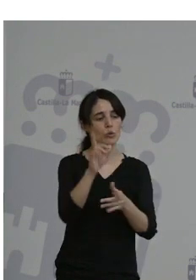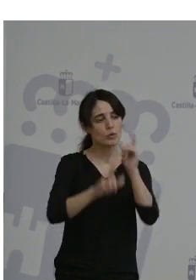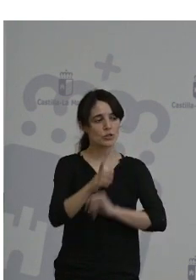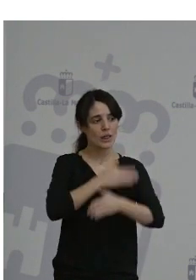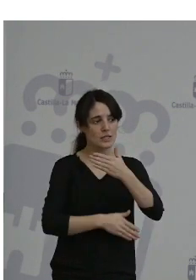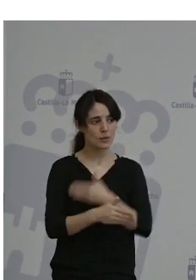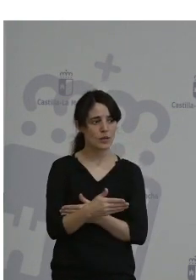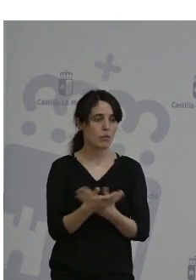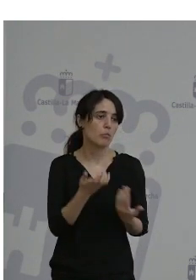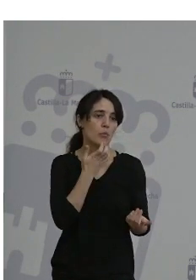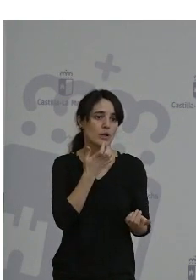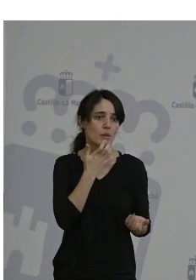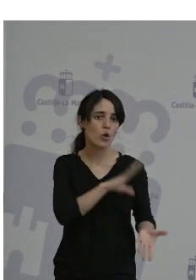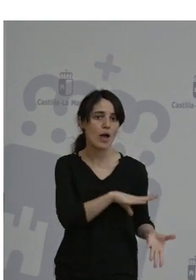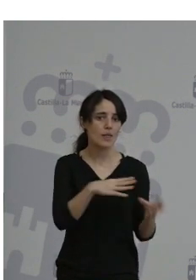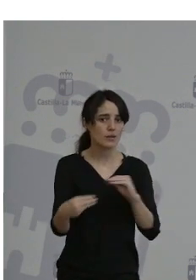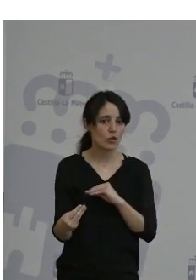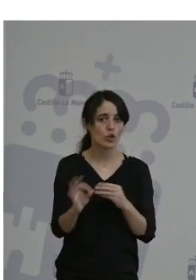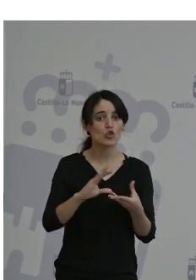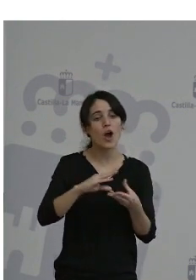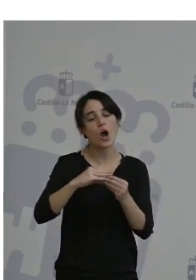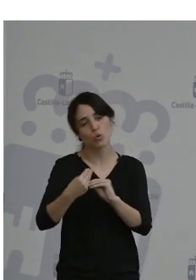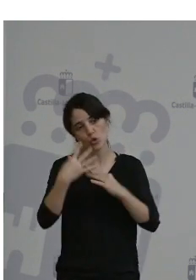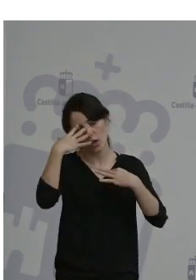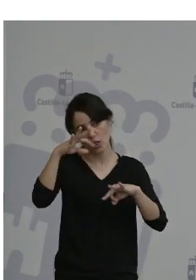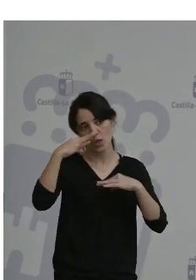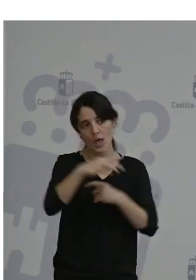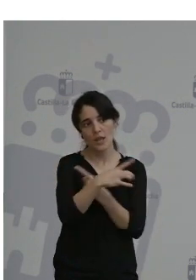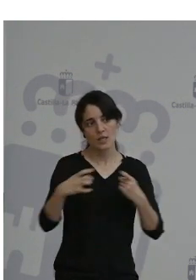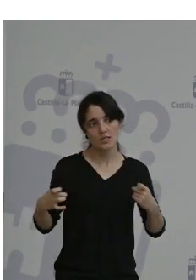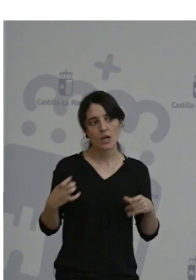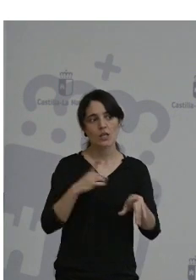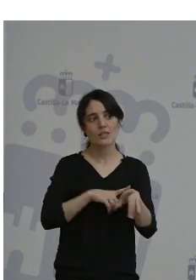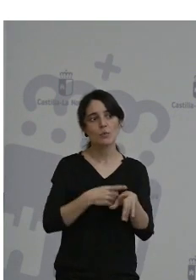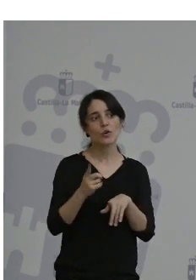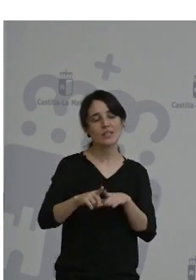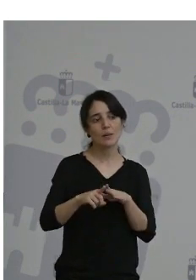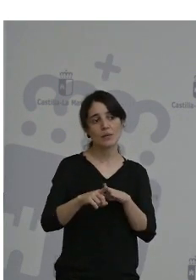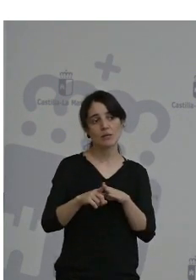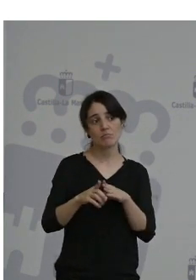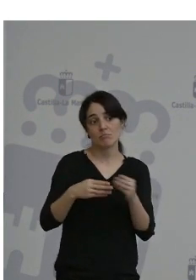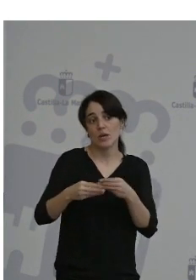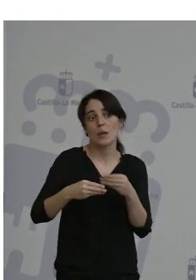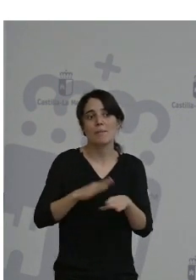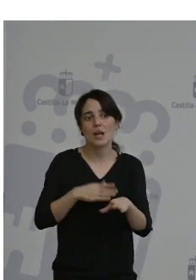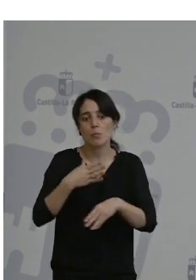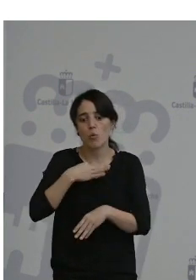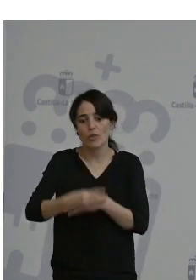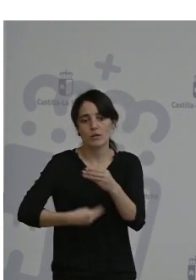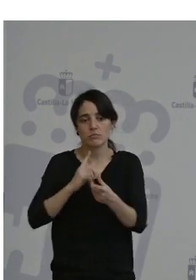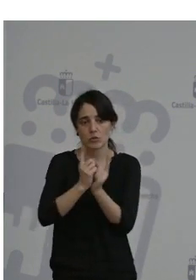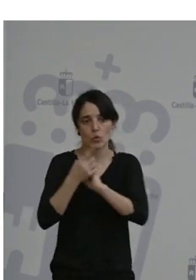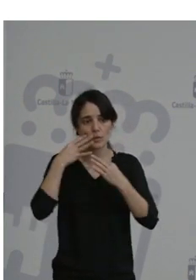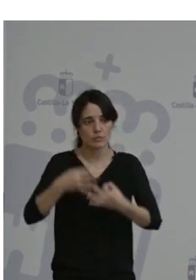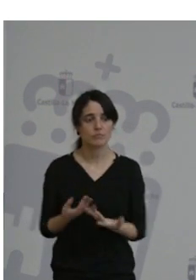tales como las adaptaciones y los ajustes razonables necesarios de tiempo y medios para su realización, la posibilidad